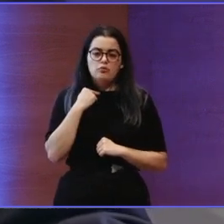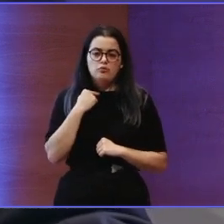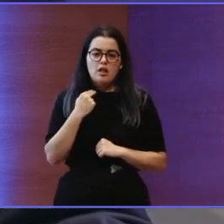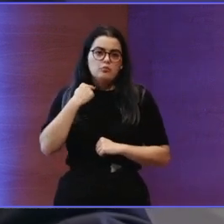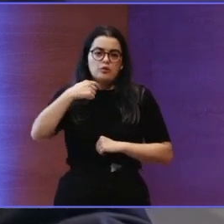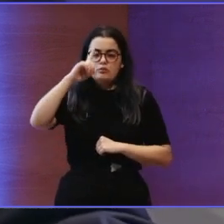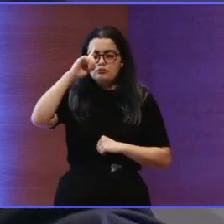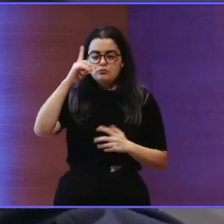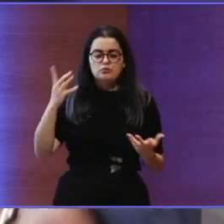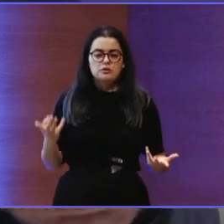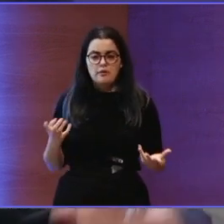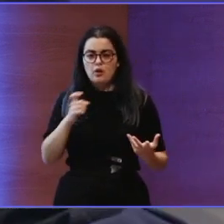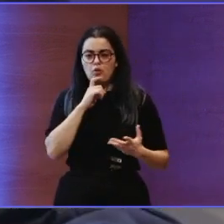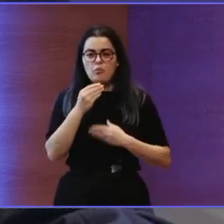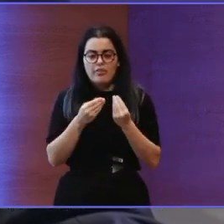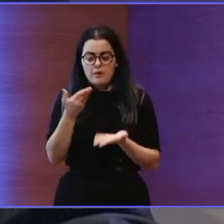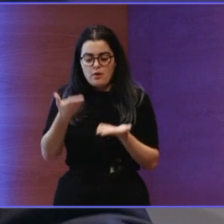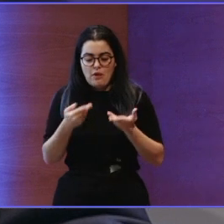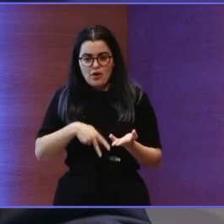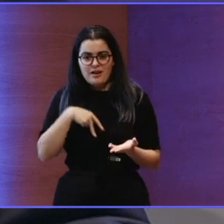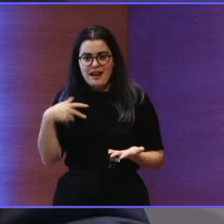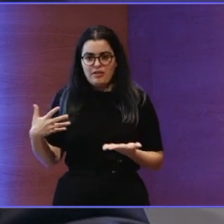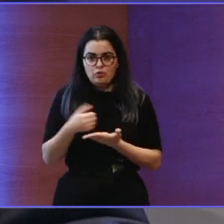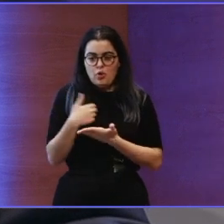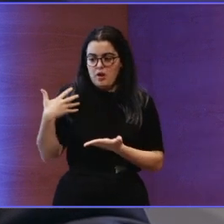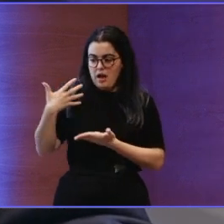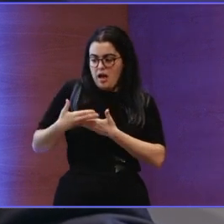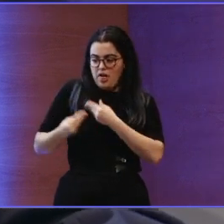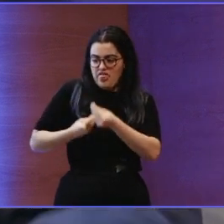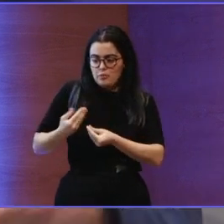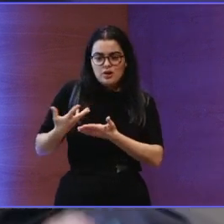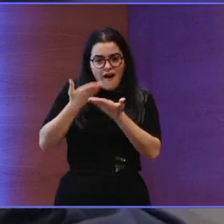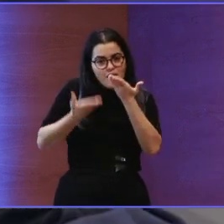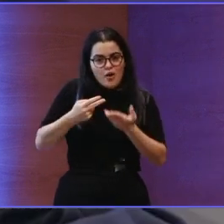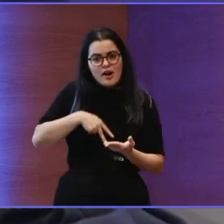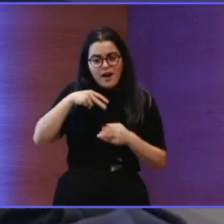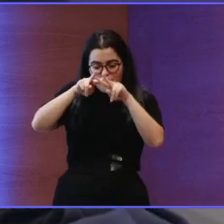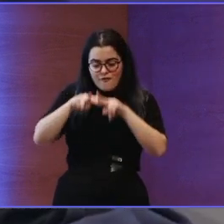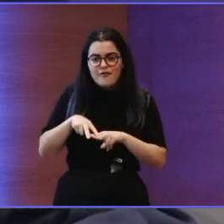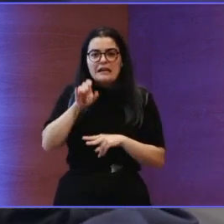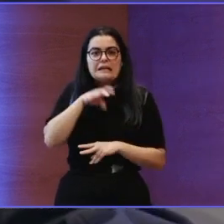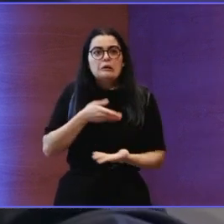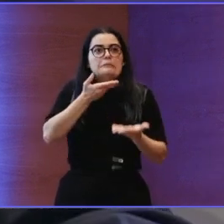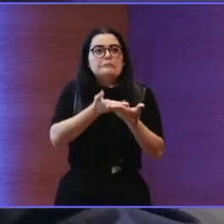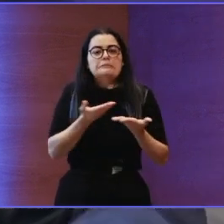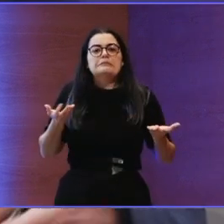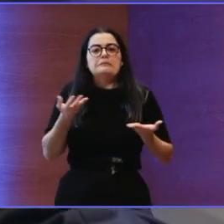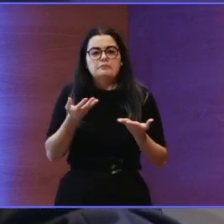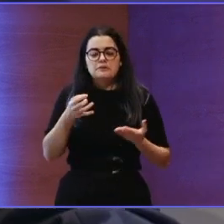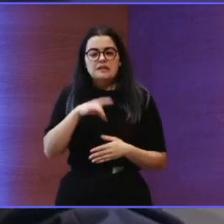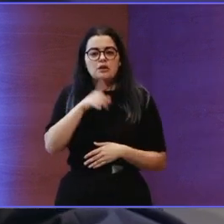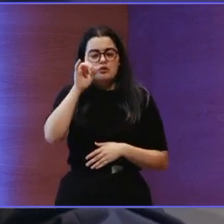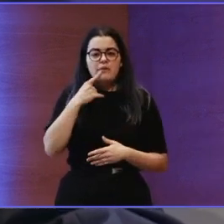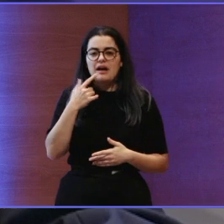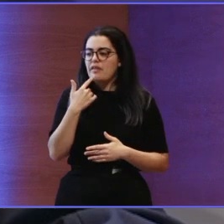como para hacer una evaluación general de todo lo que llevamos a cabo con las los procesos que hemos instalado con los